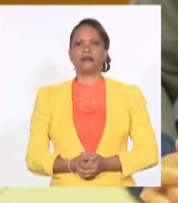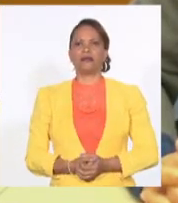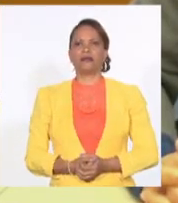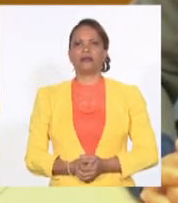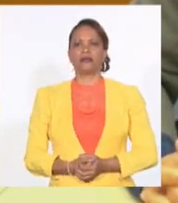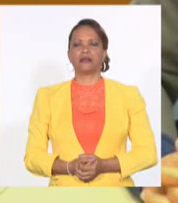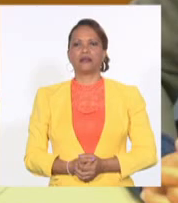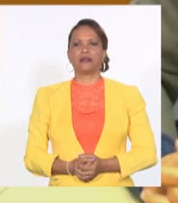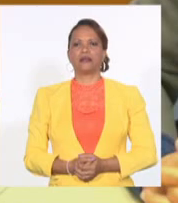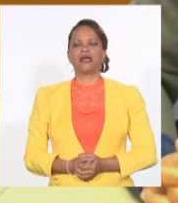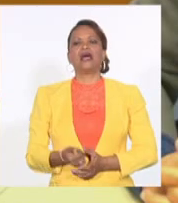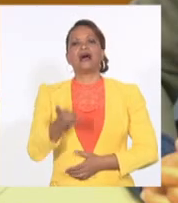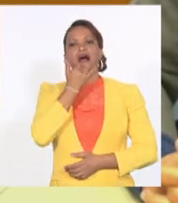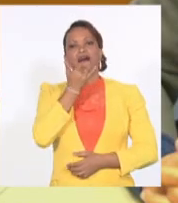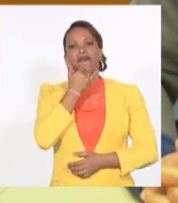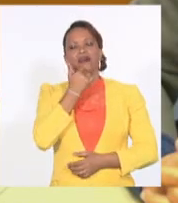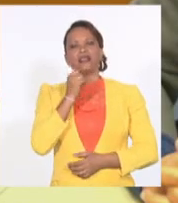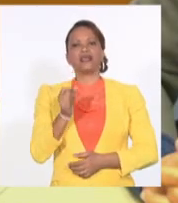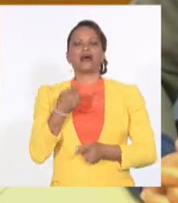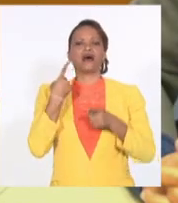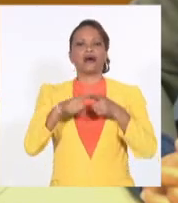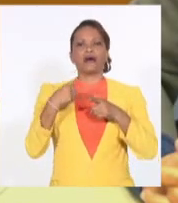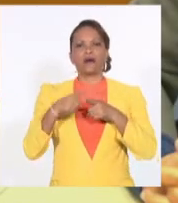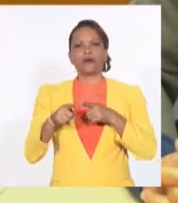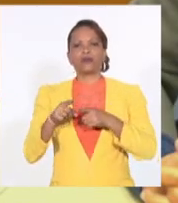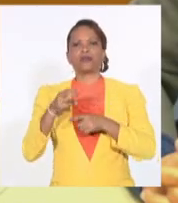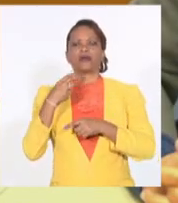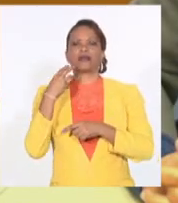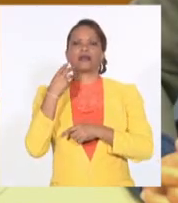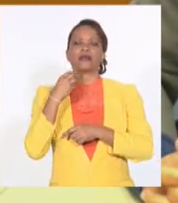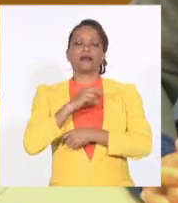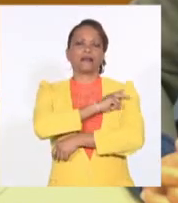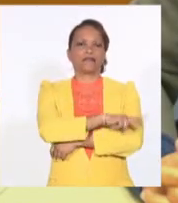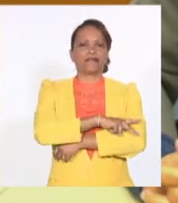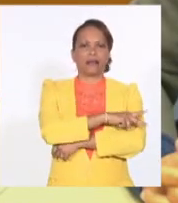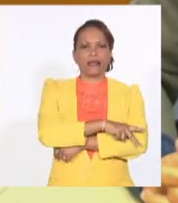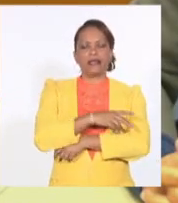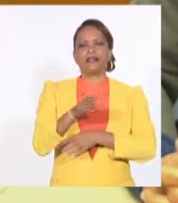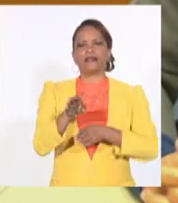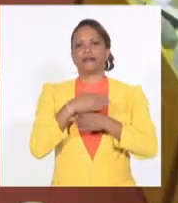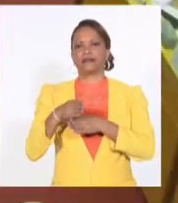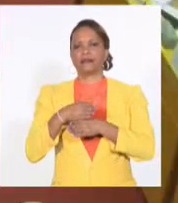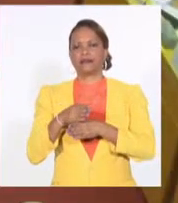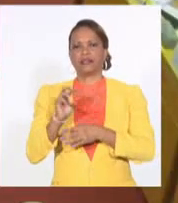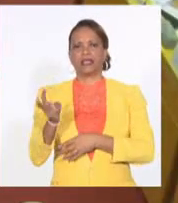afecta a terceros, incluidos las empresas y ciudadanos europeos.